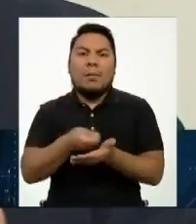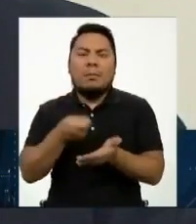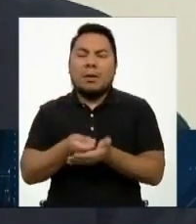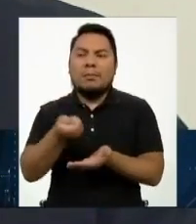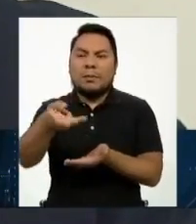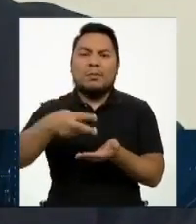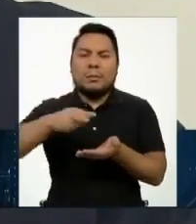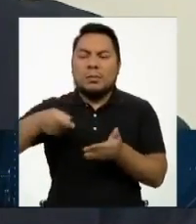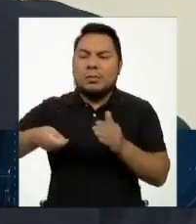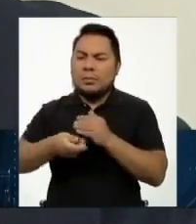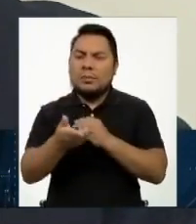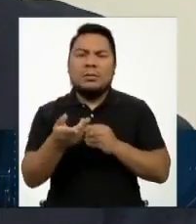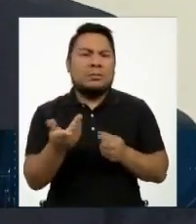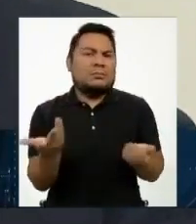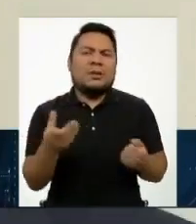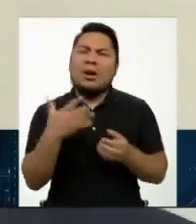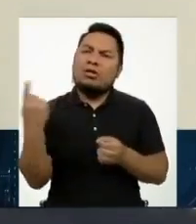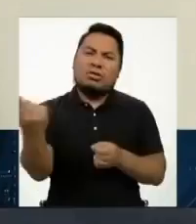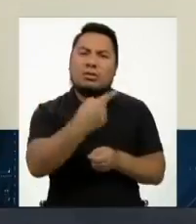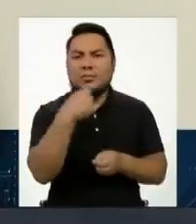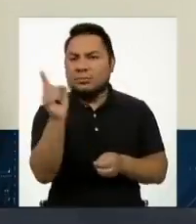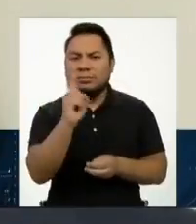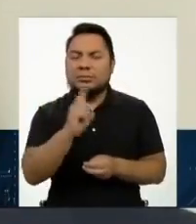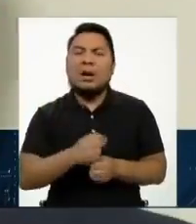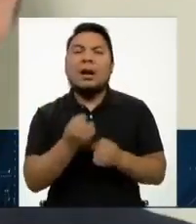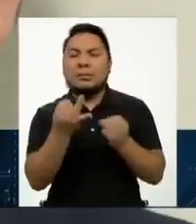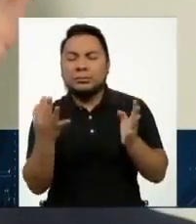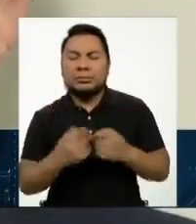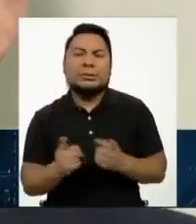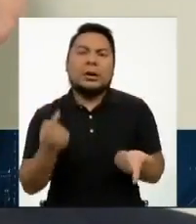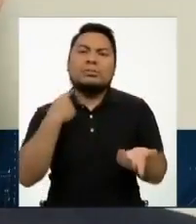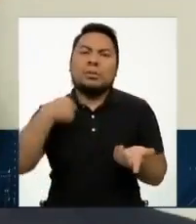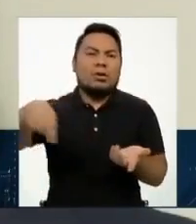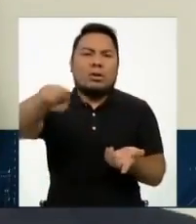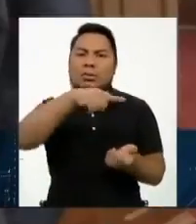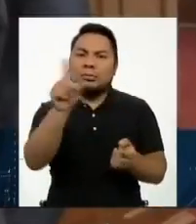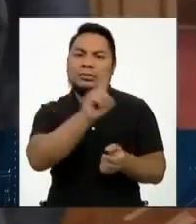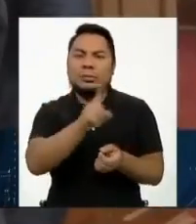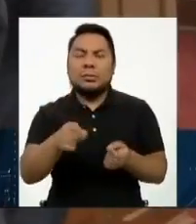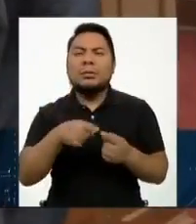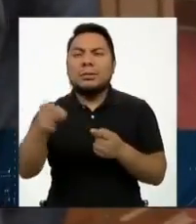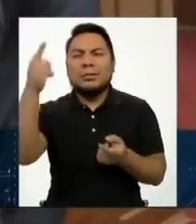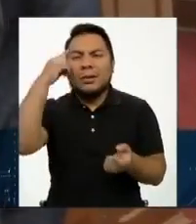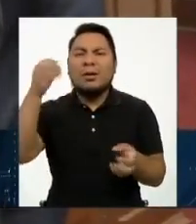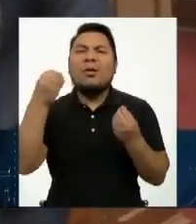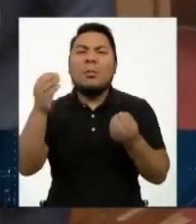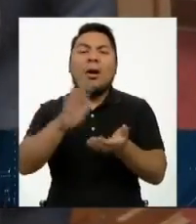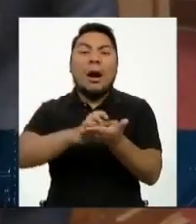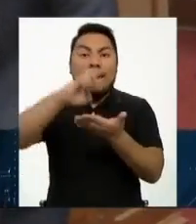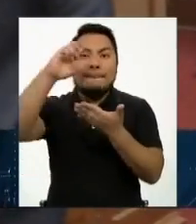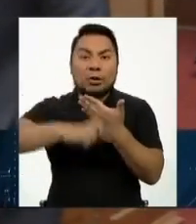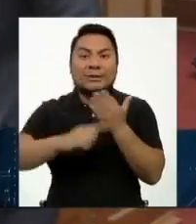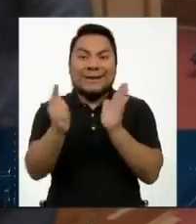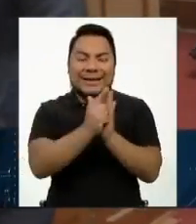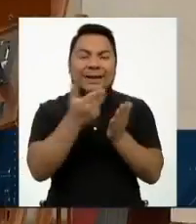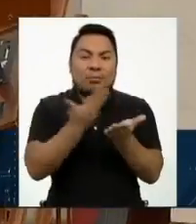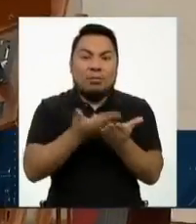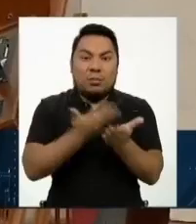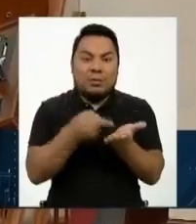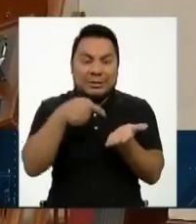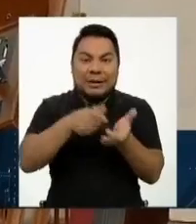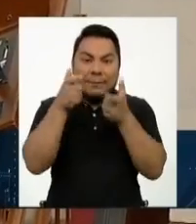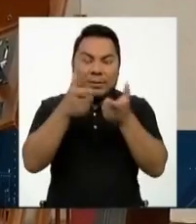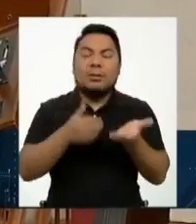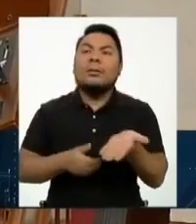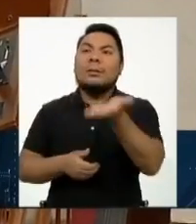es, lo generaliza, nos causa mucho daño. La FENACREP considera que no existe una lógica para regresar el proyecto de ley, ya que fue la